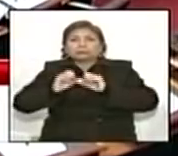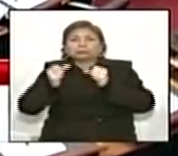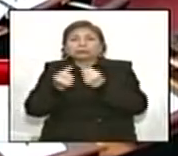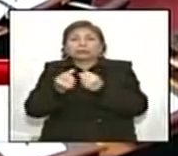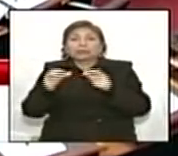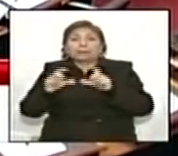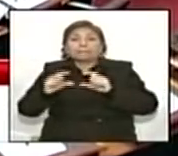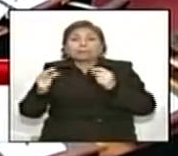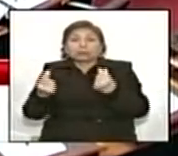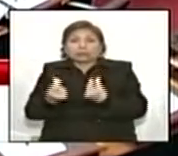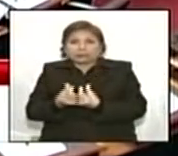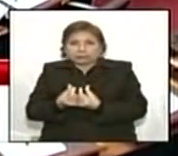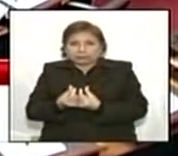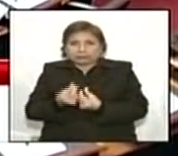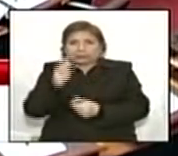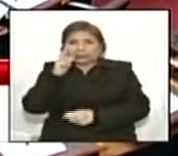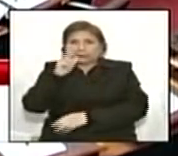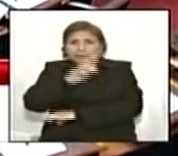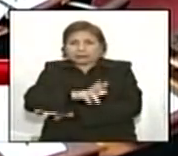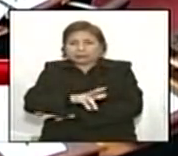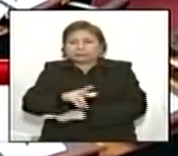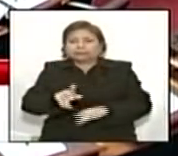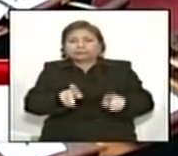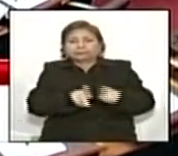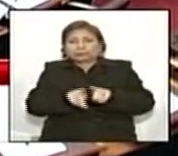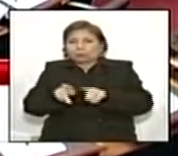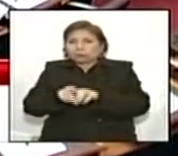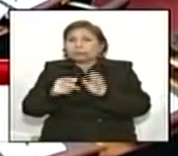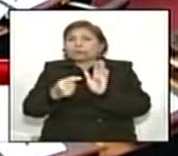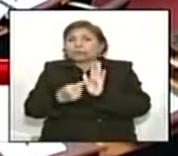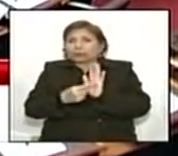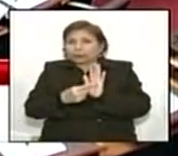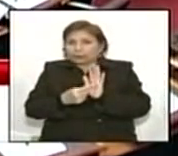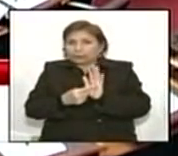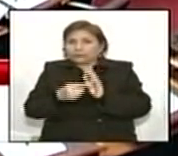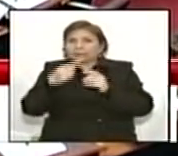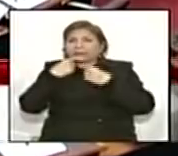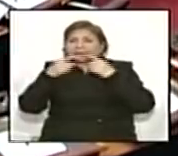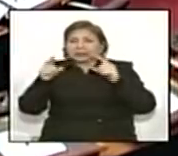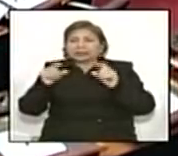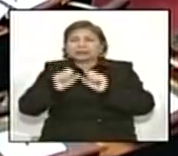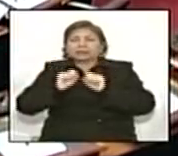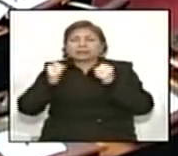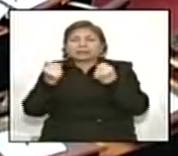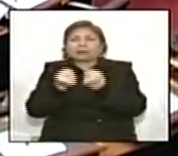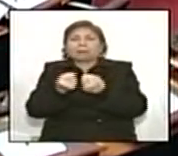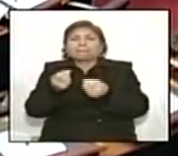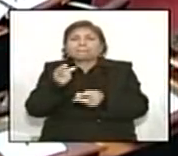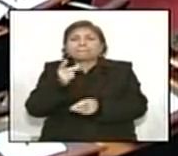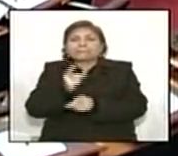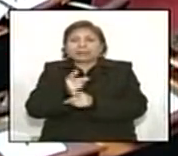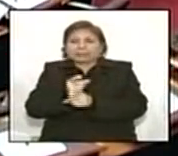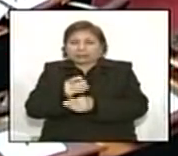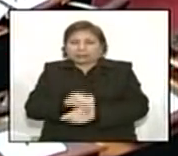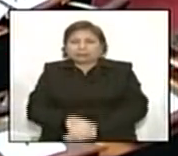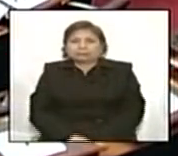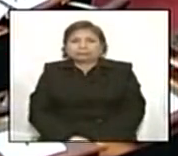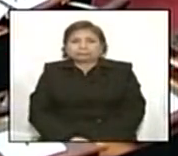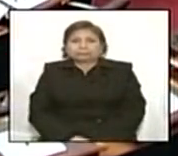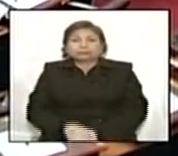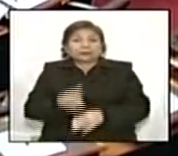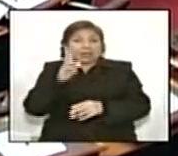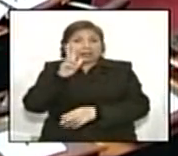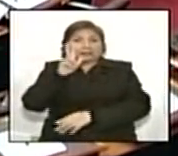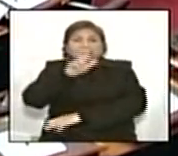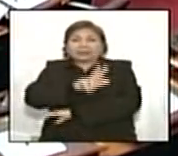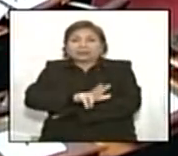cosas un poco más con calma también, ¿no? Y bancadas que votan, las dos que han mencionado, la del señor Tejada de APP y FREPAP, que sí